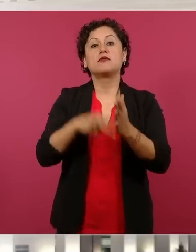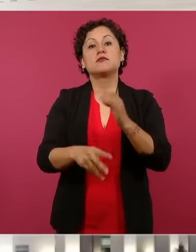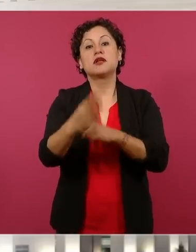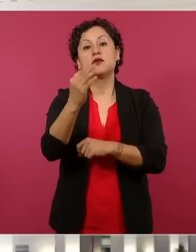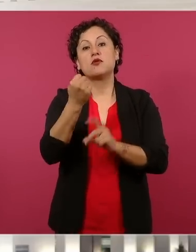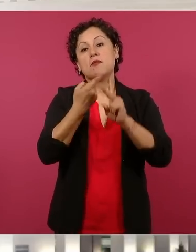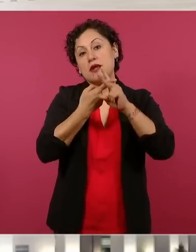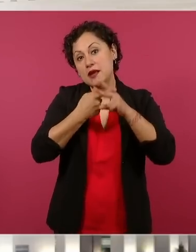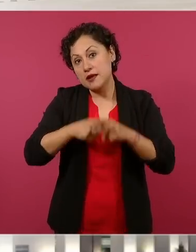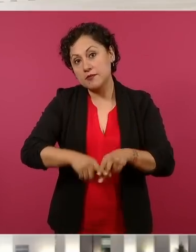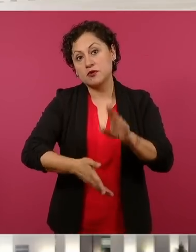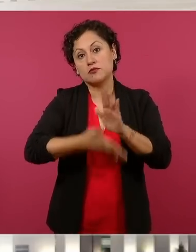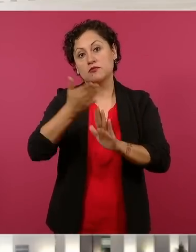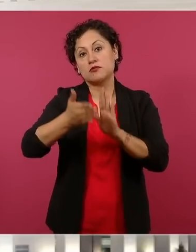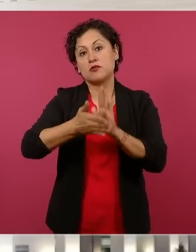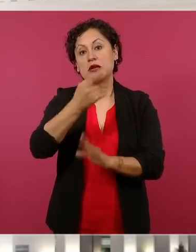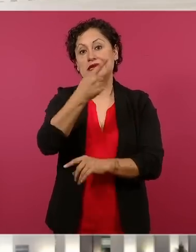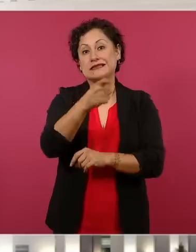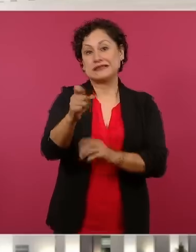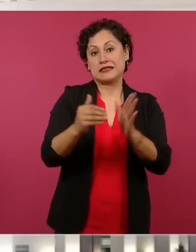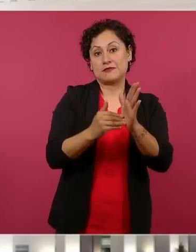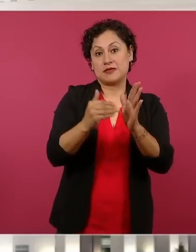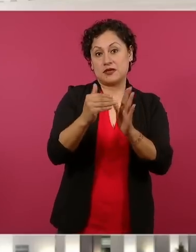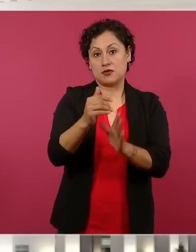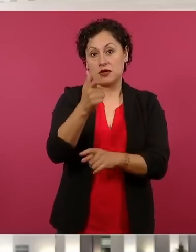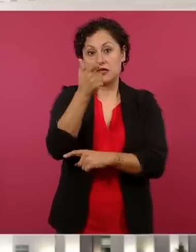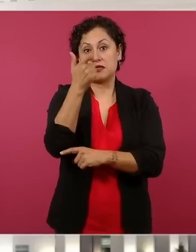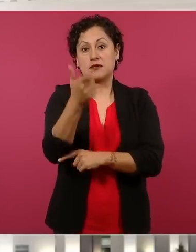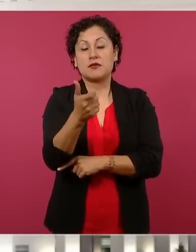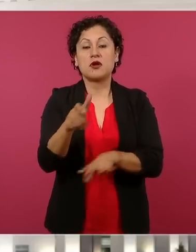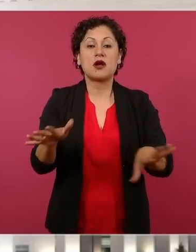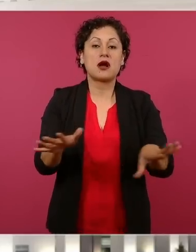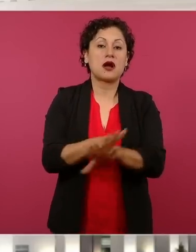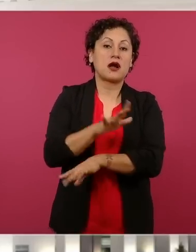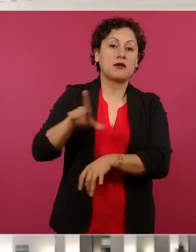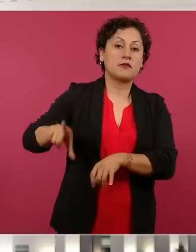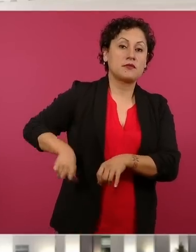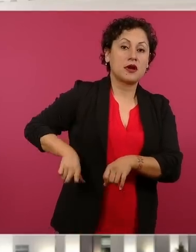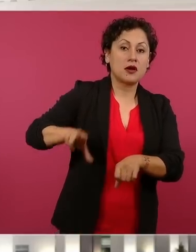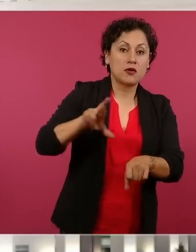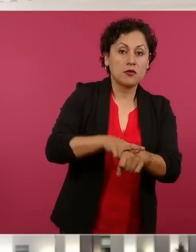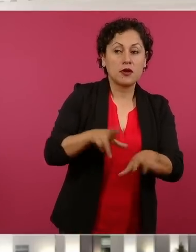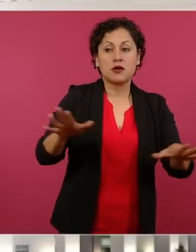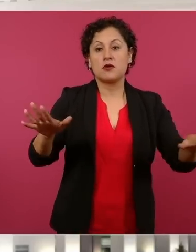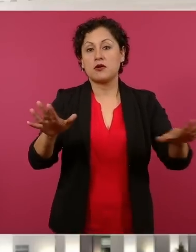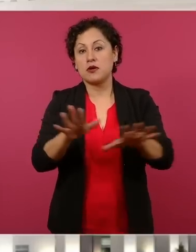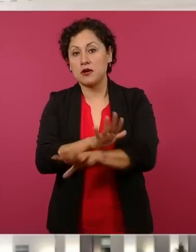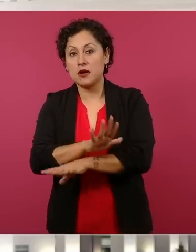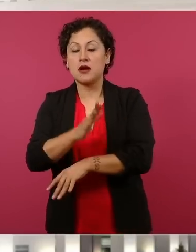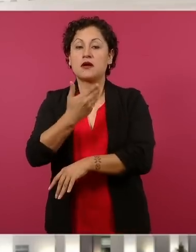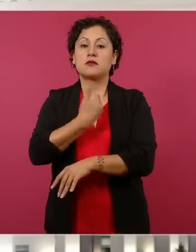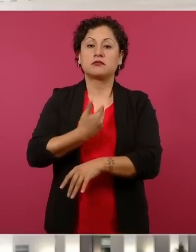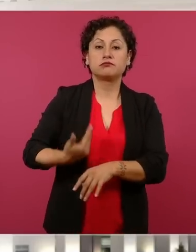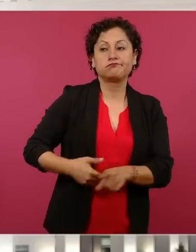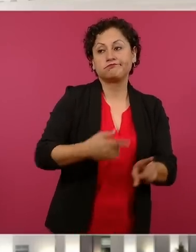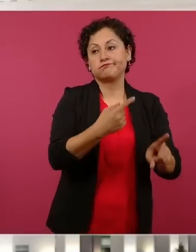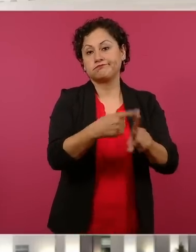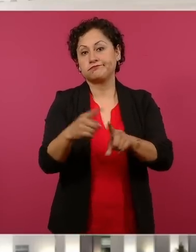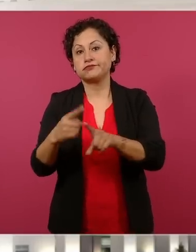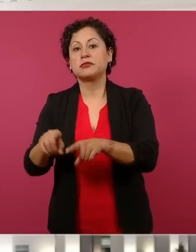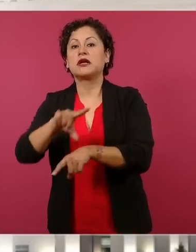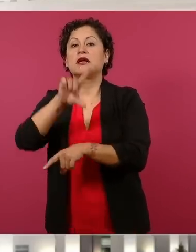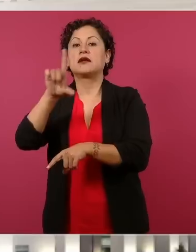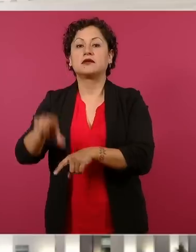con 100 millones de pesos, pasaron varias administraciones sin que se pudiera ser concluido, hubo un proceso también de dación de pago al ISSSTE